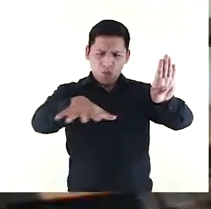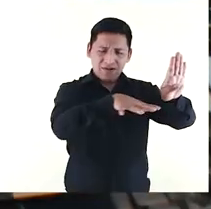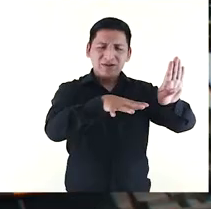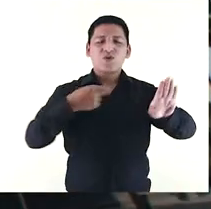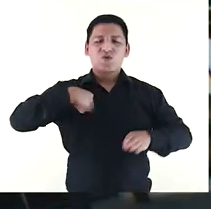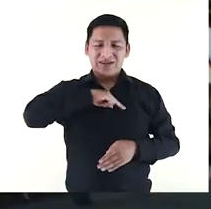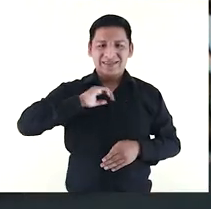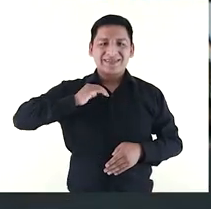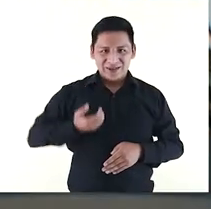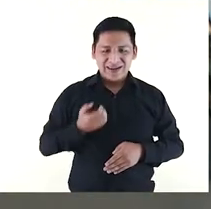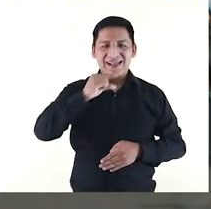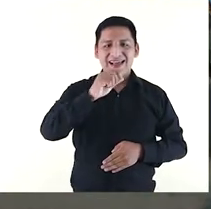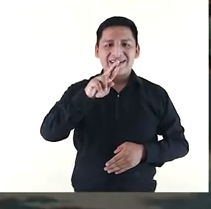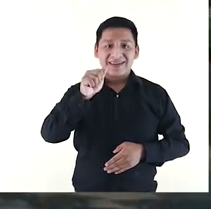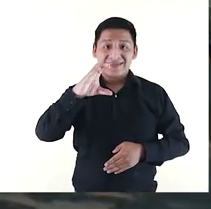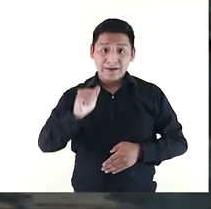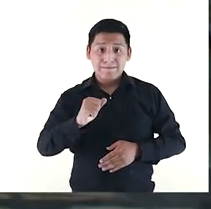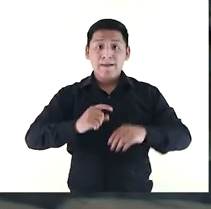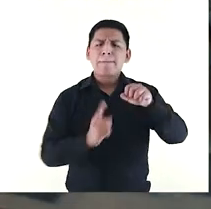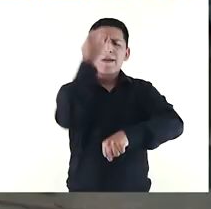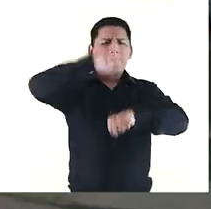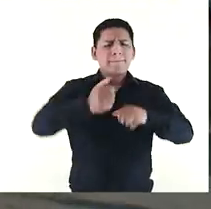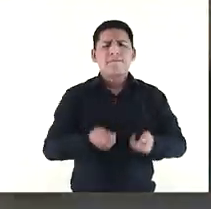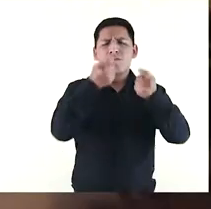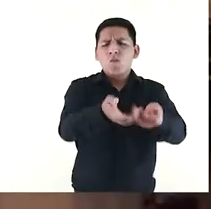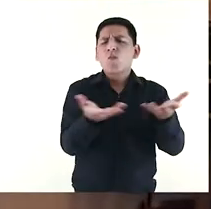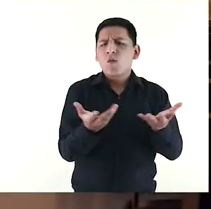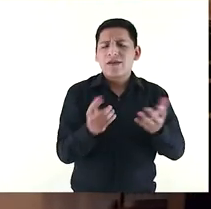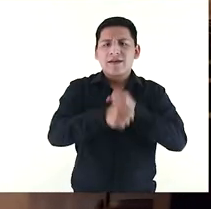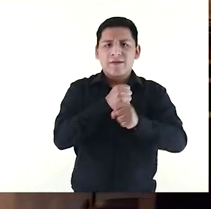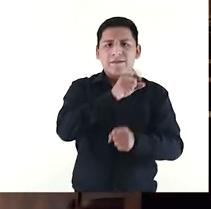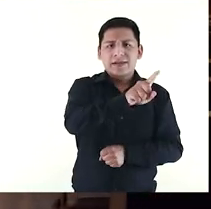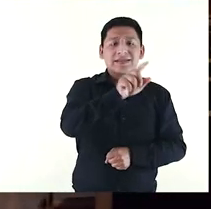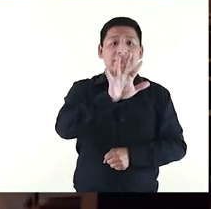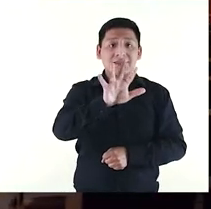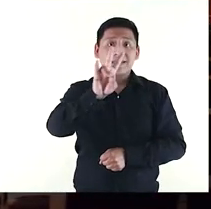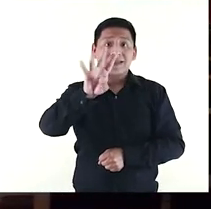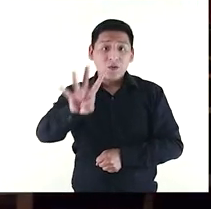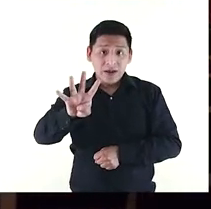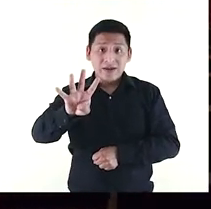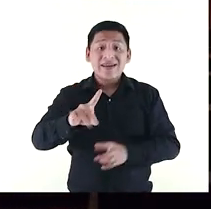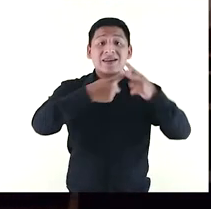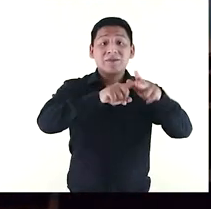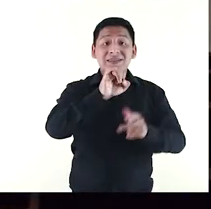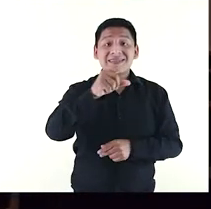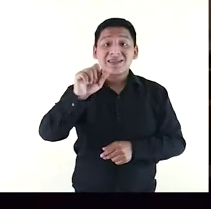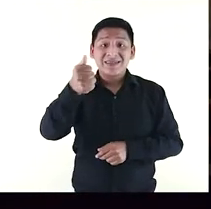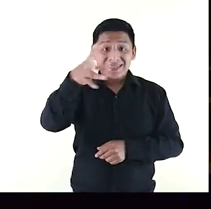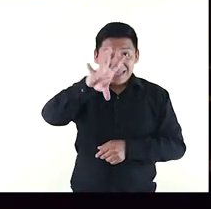nombre Nuestra Señora de la Gracia. Se coloca la primera piedra de la iglesia en 1574 y a principios del